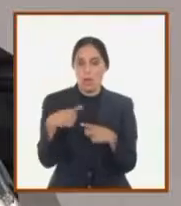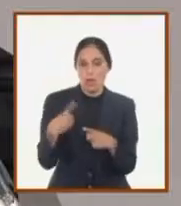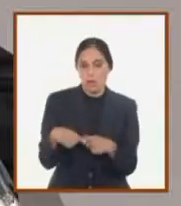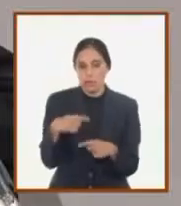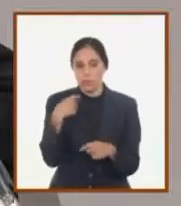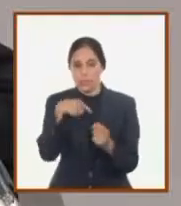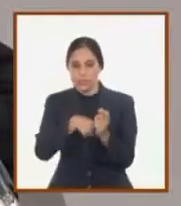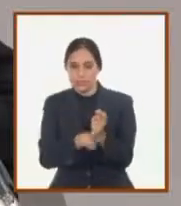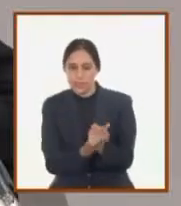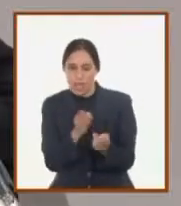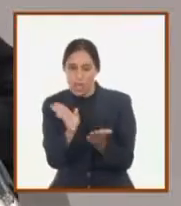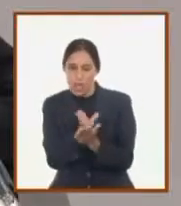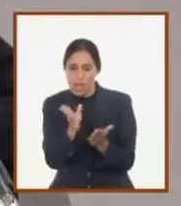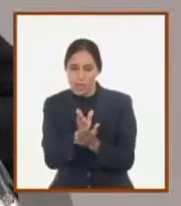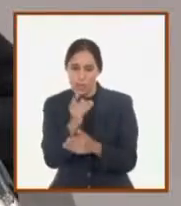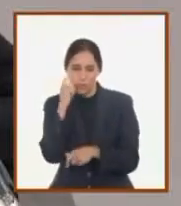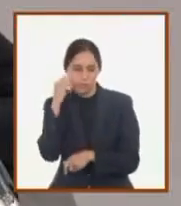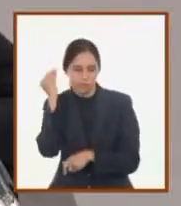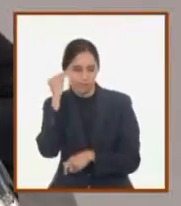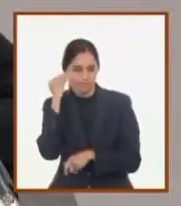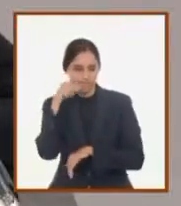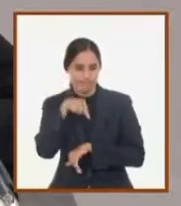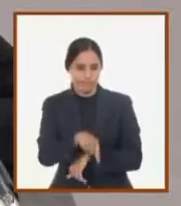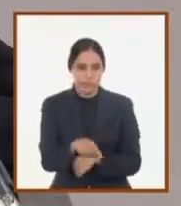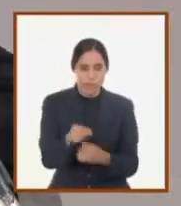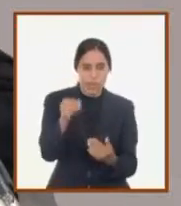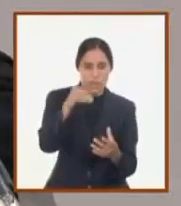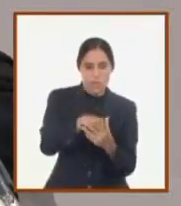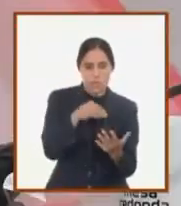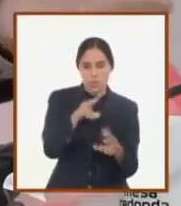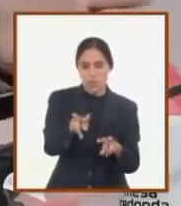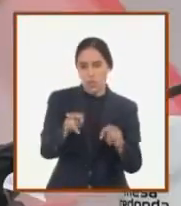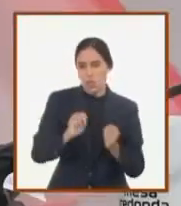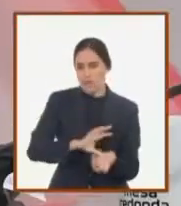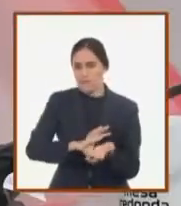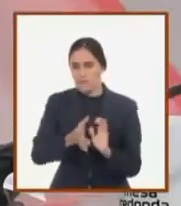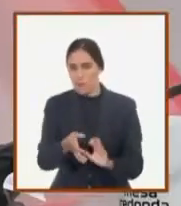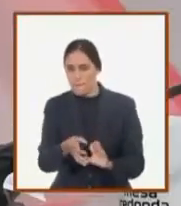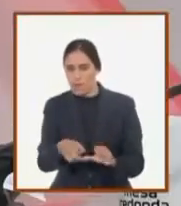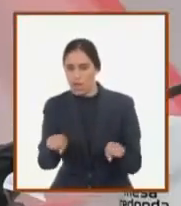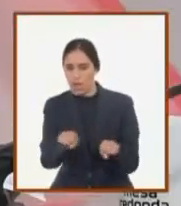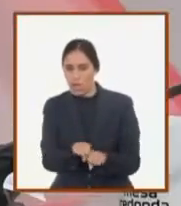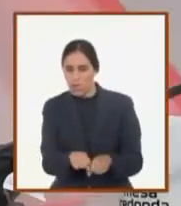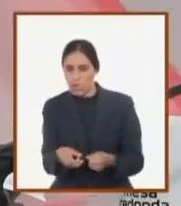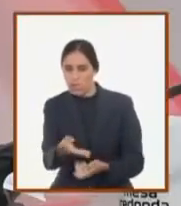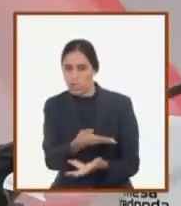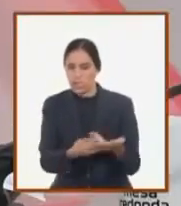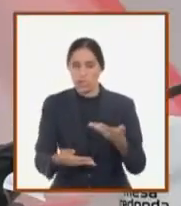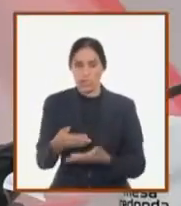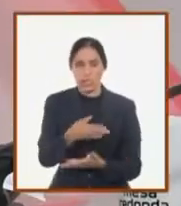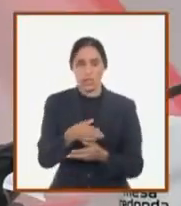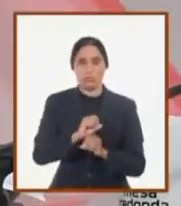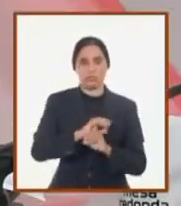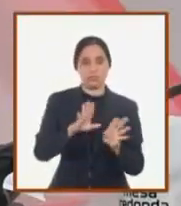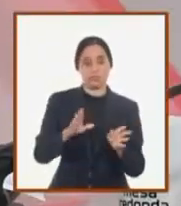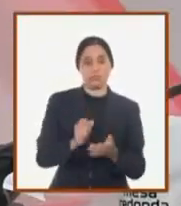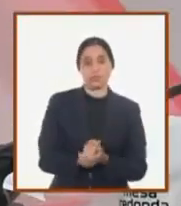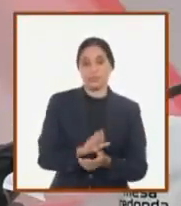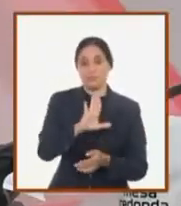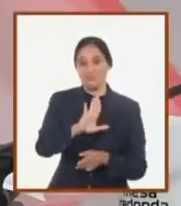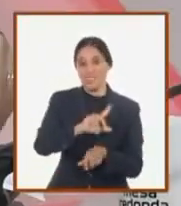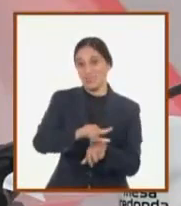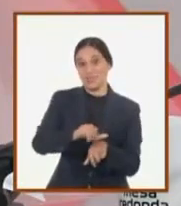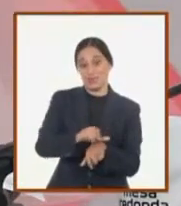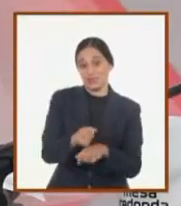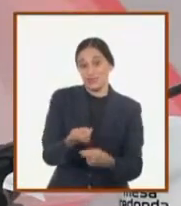digitales que es lo que se impone es el nuevo el nuevo mundo y eso es parte de los retos aneiro nos quedan apenas 5 minutos para resumir